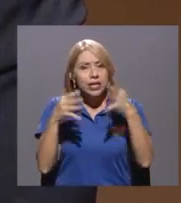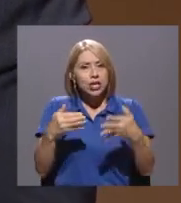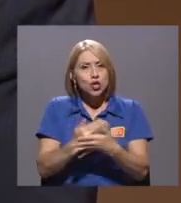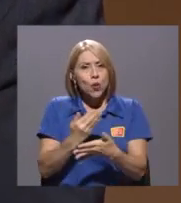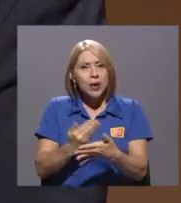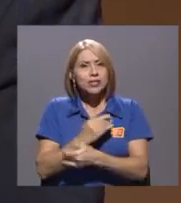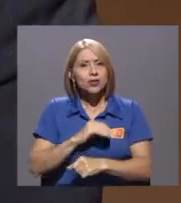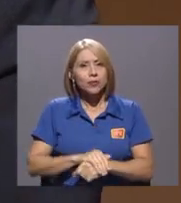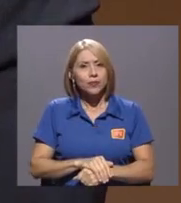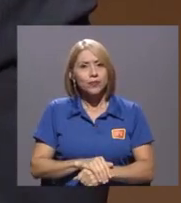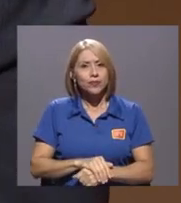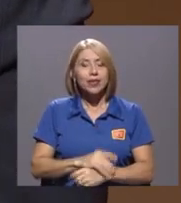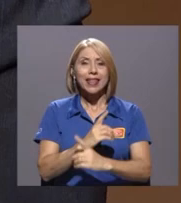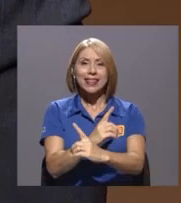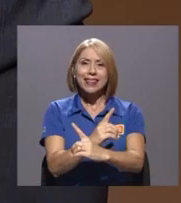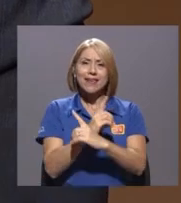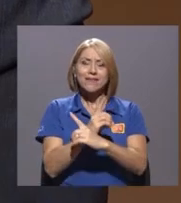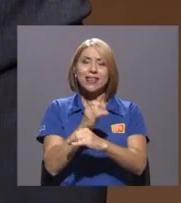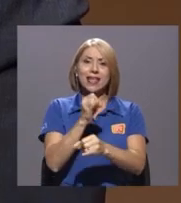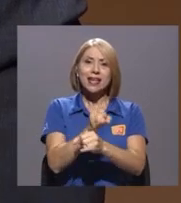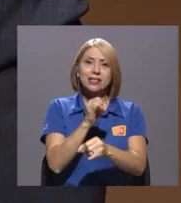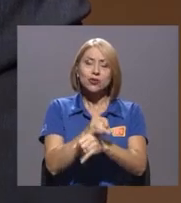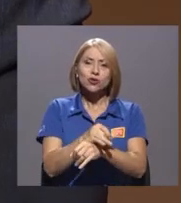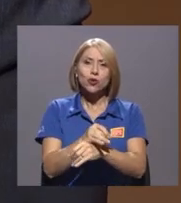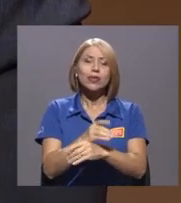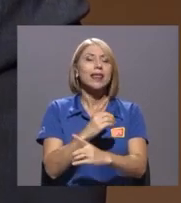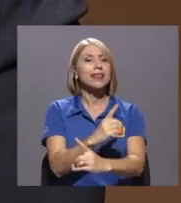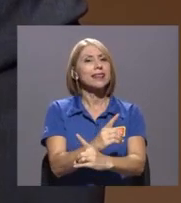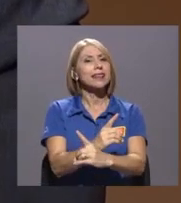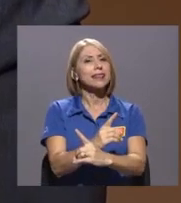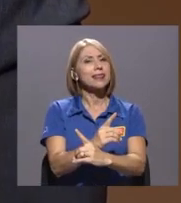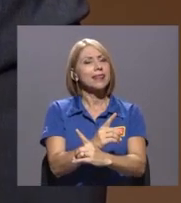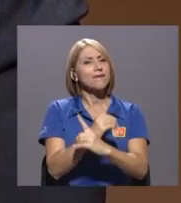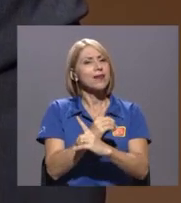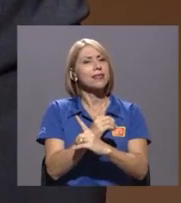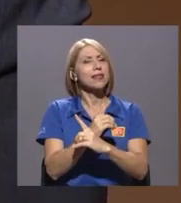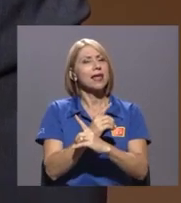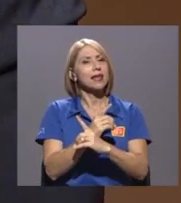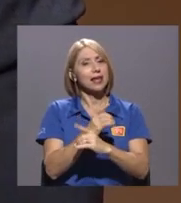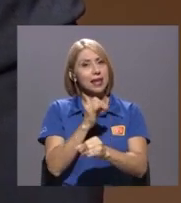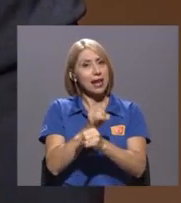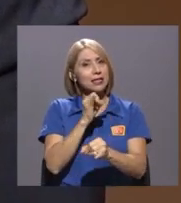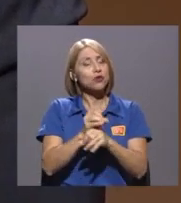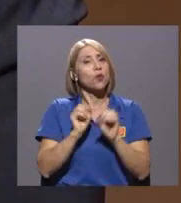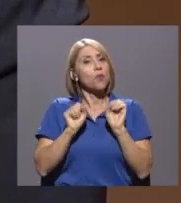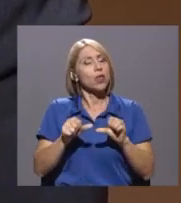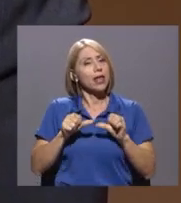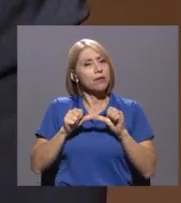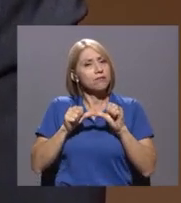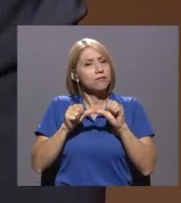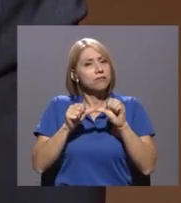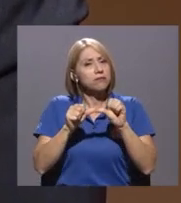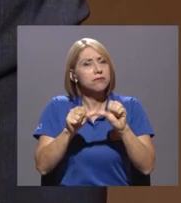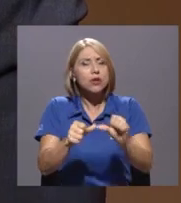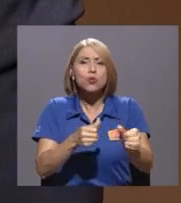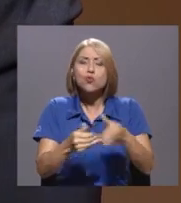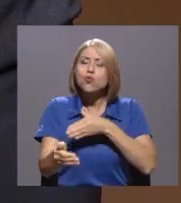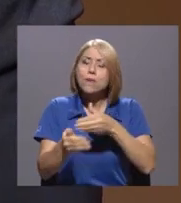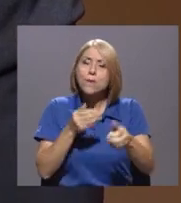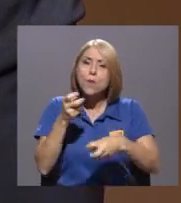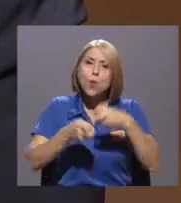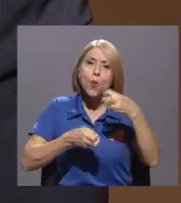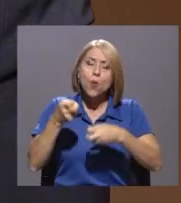defender la institución y la supervivencia de la institución en la crisis económica de